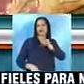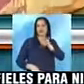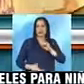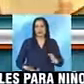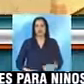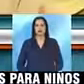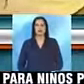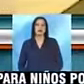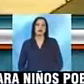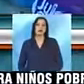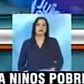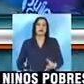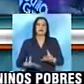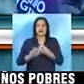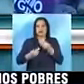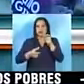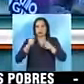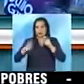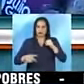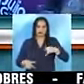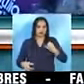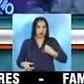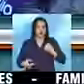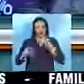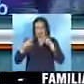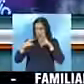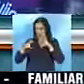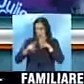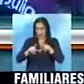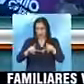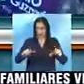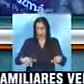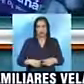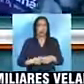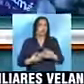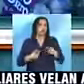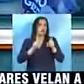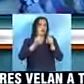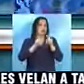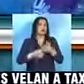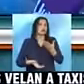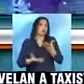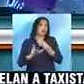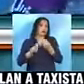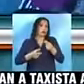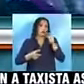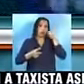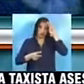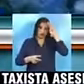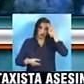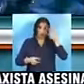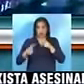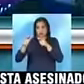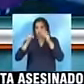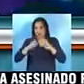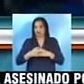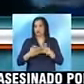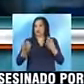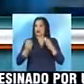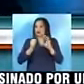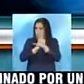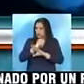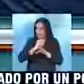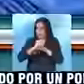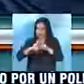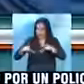Elecciones. Maricé, por la gran cantidad de jóvenes, sobre todo, que hay en el lugar, ¿hay policía o serenazgo resguardando esta avenida que es muy